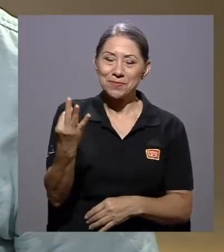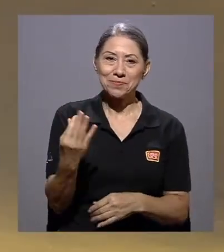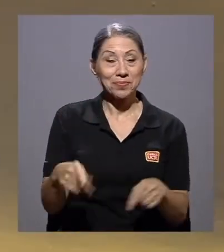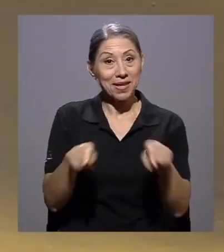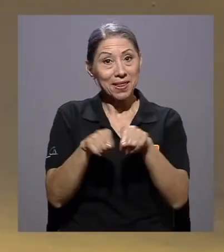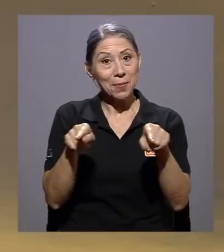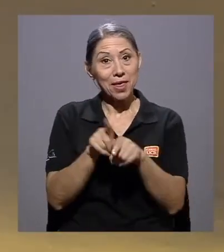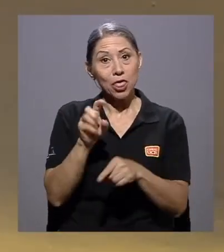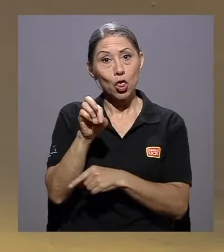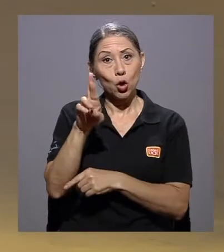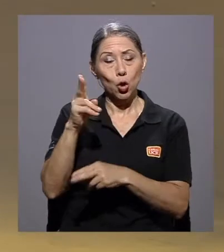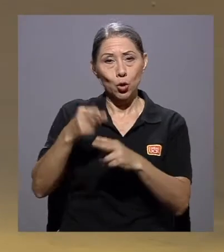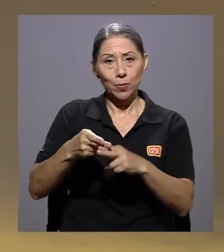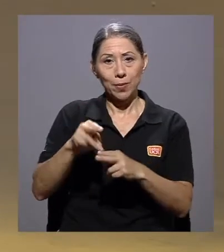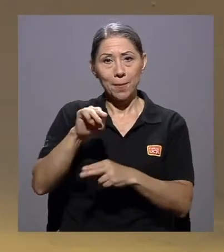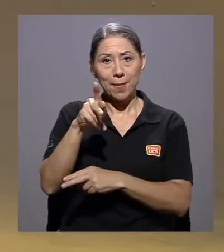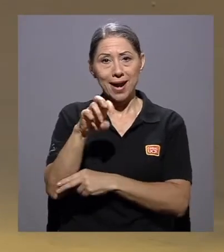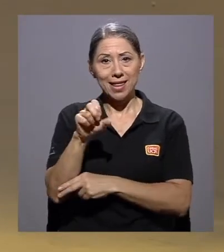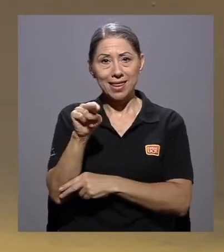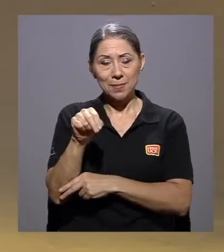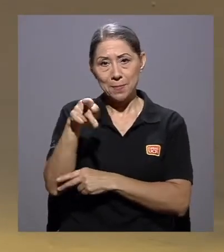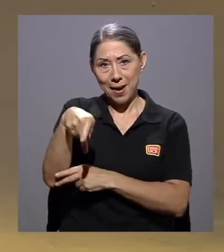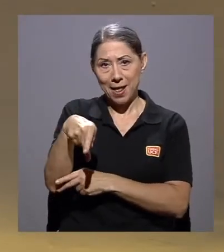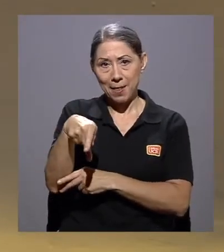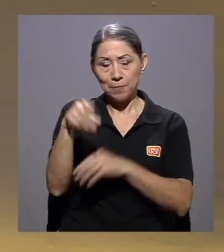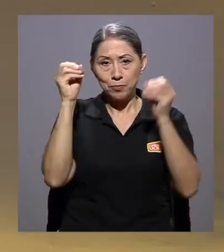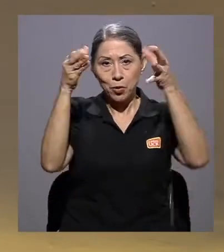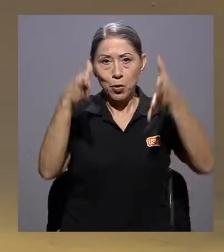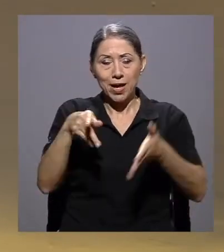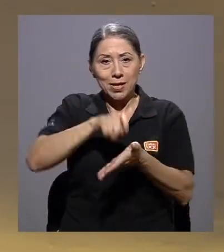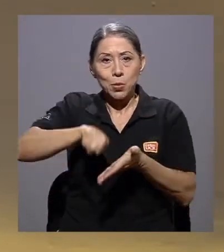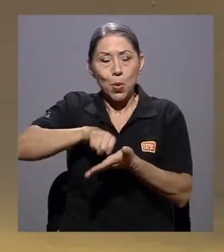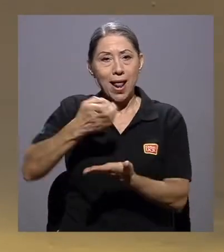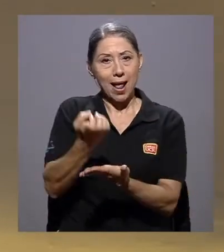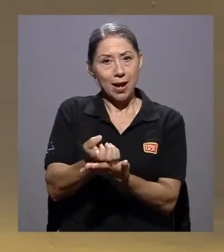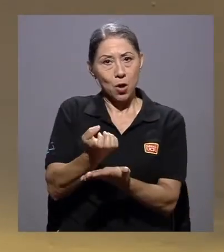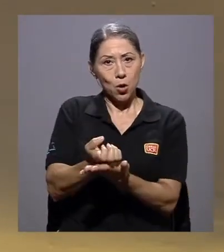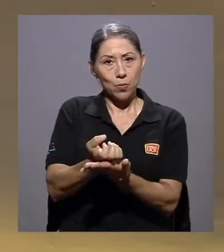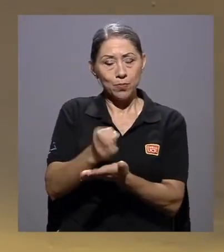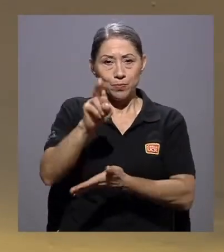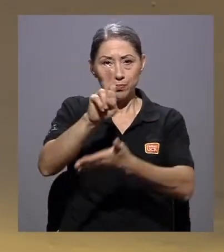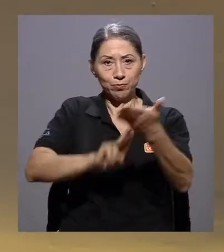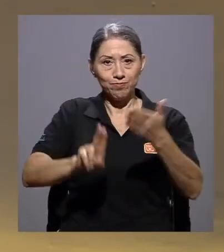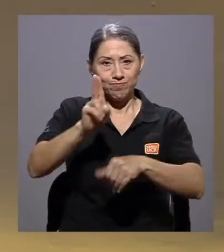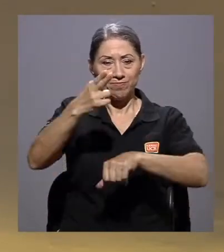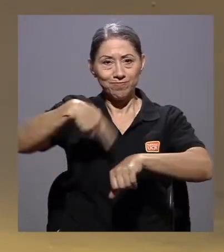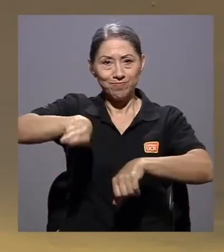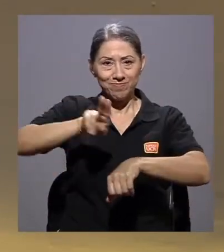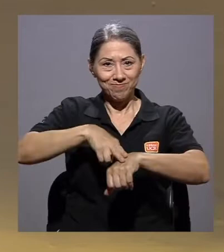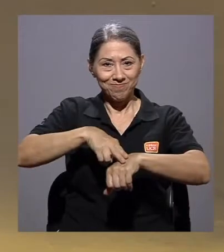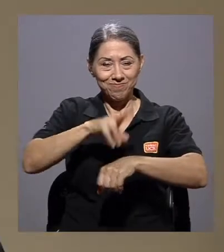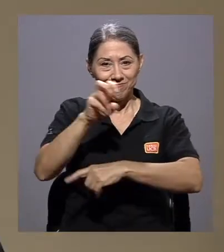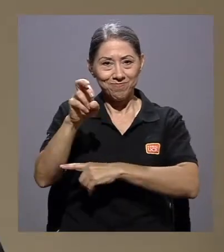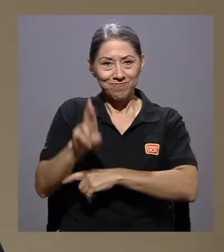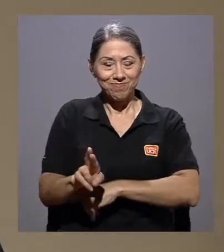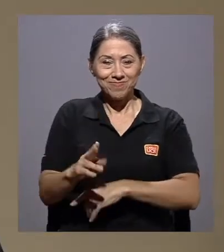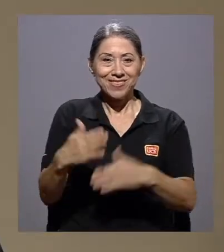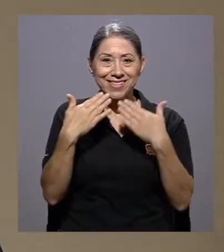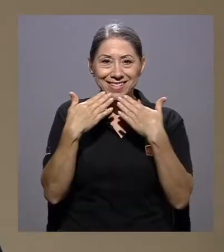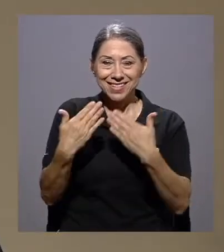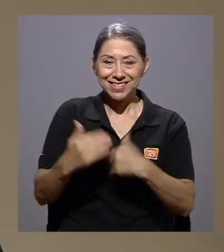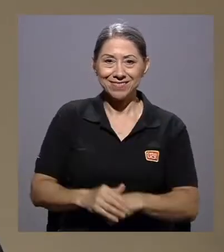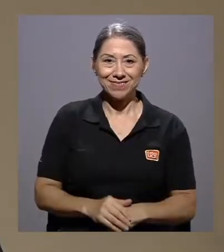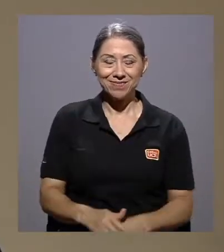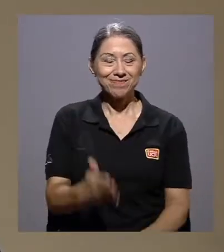invitación. Y también nos acompaña el doctor Martín Parada, catedrático de la Escuela de Economía de la Universidad Nacional de Costa